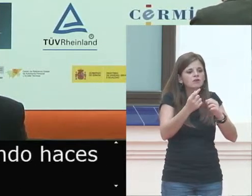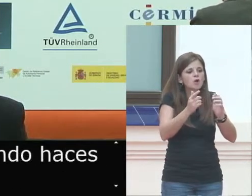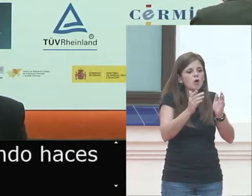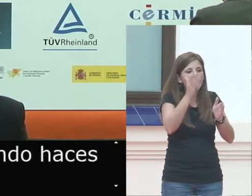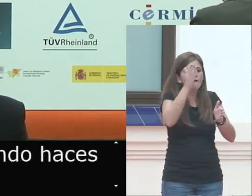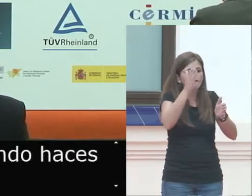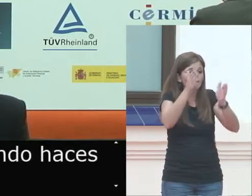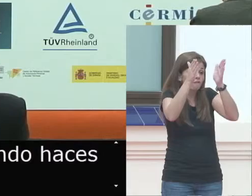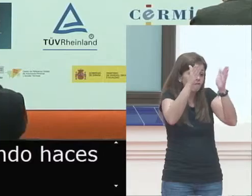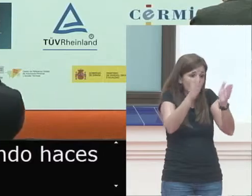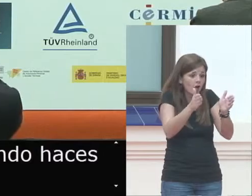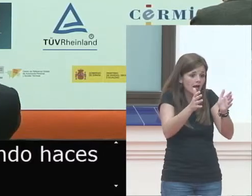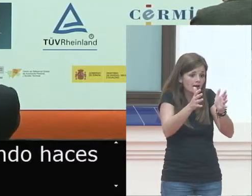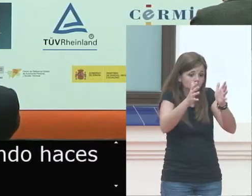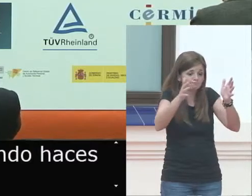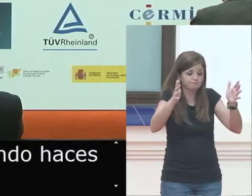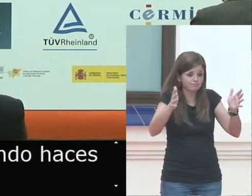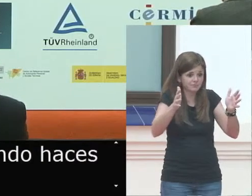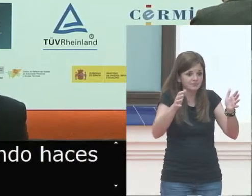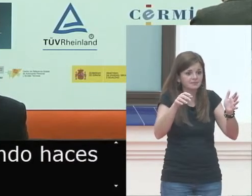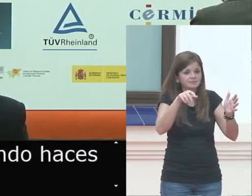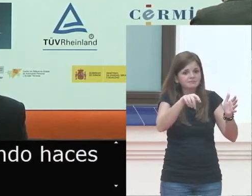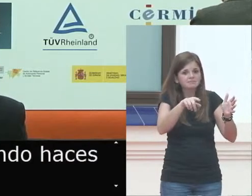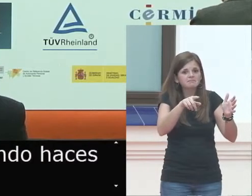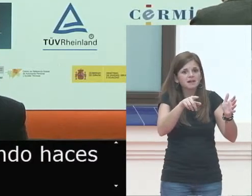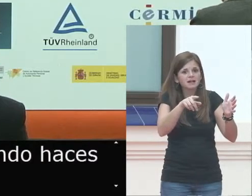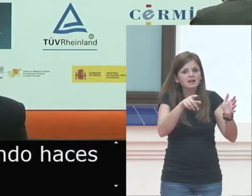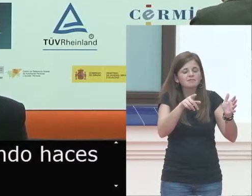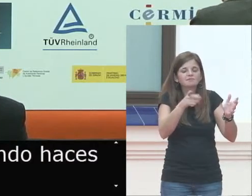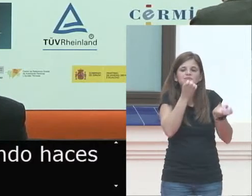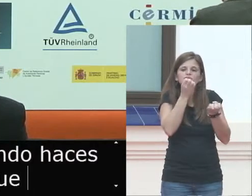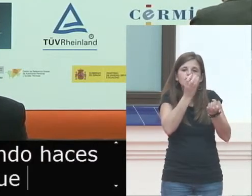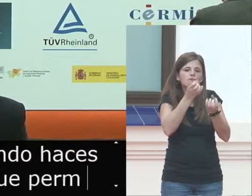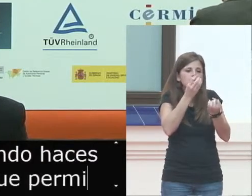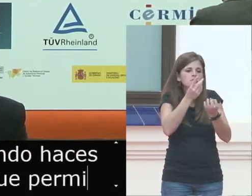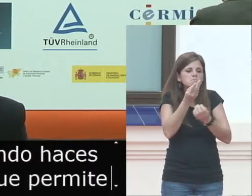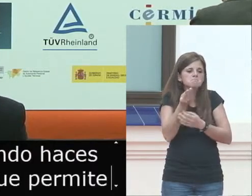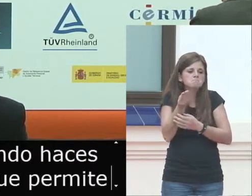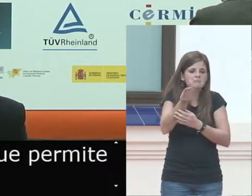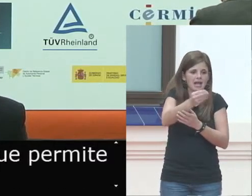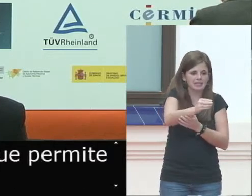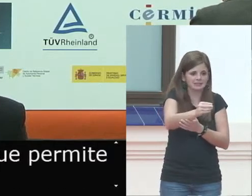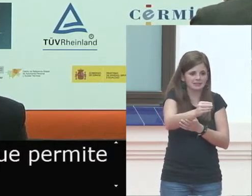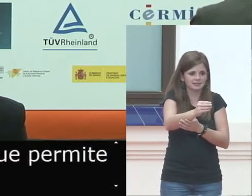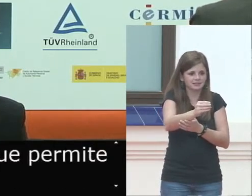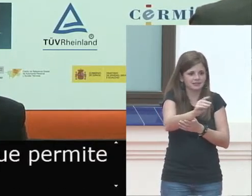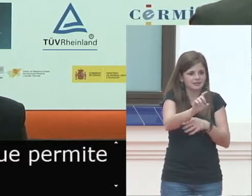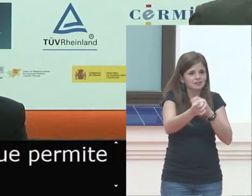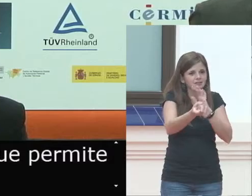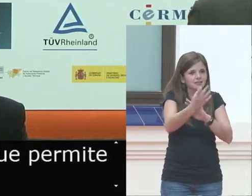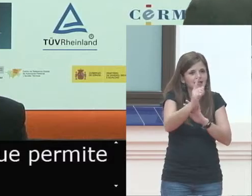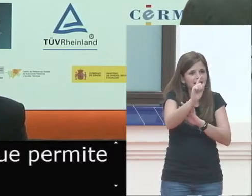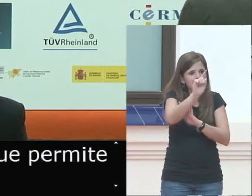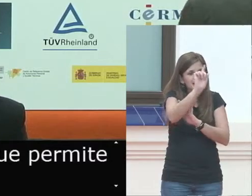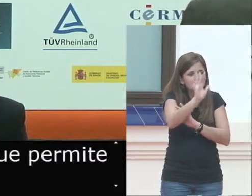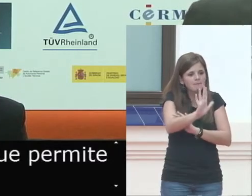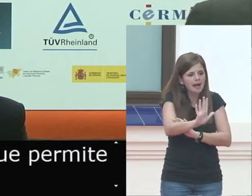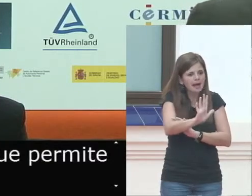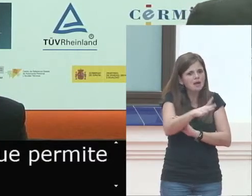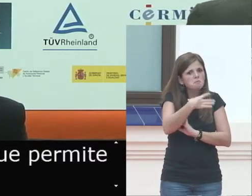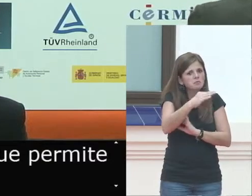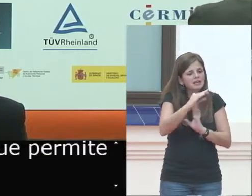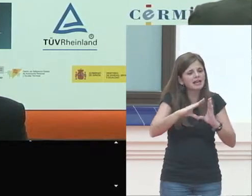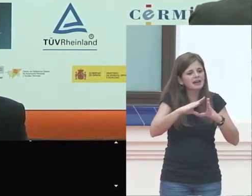superbloque que permite agregar mucho más información, permite hacer una imagen que puede